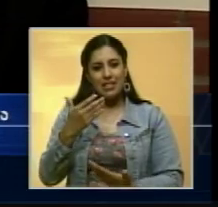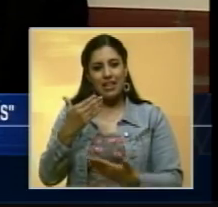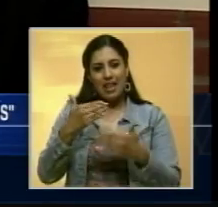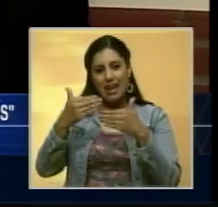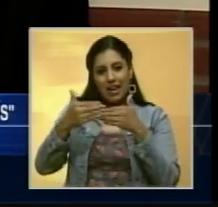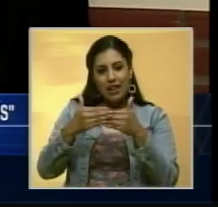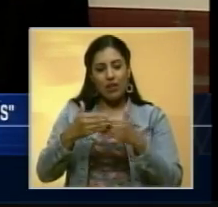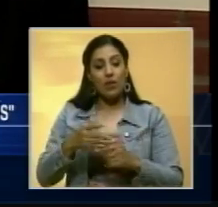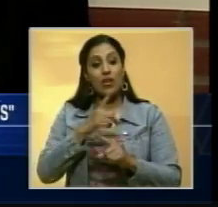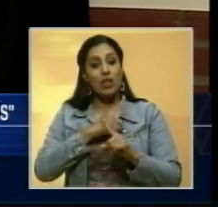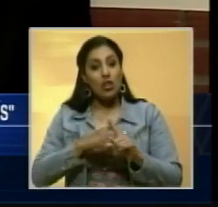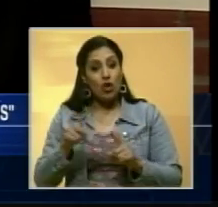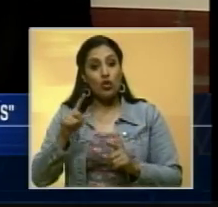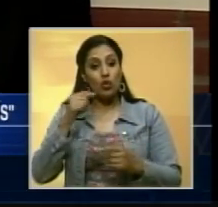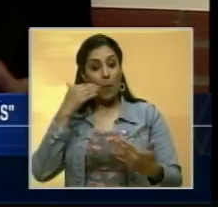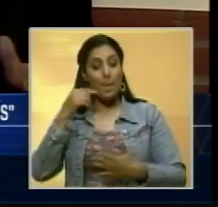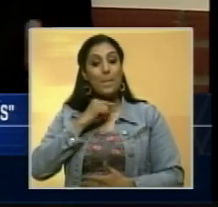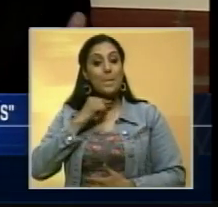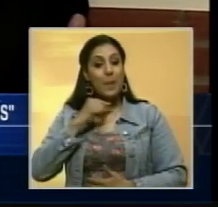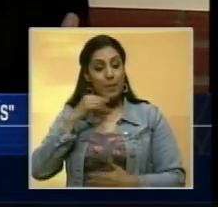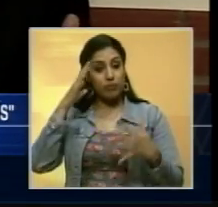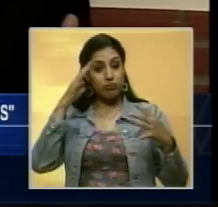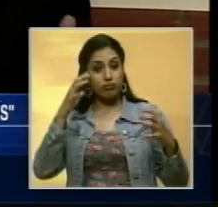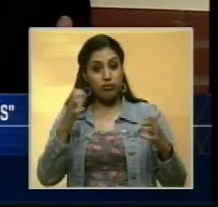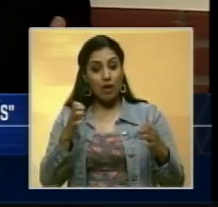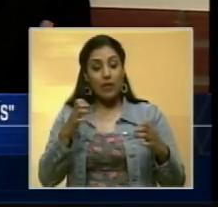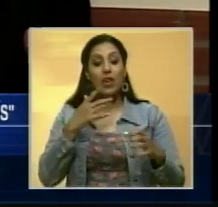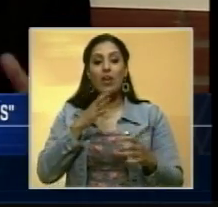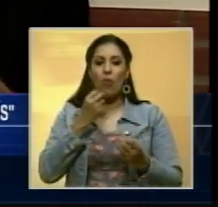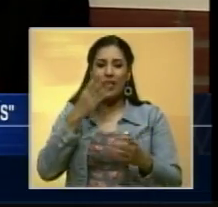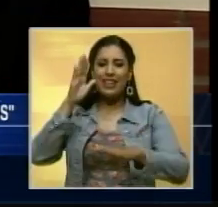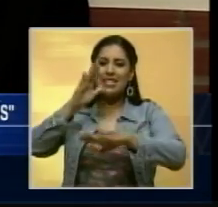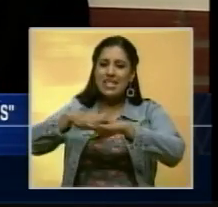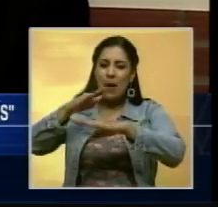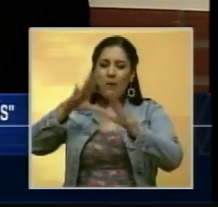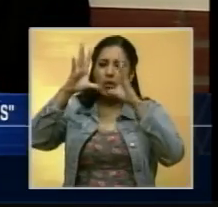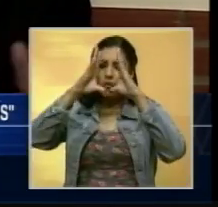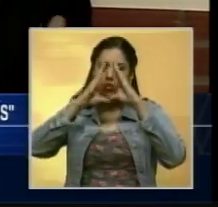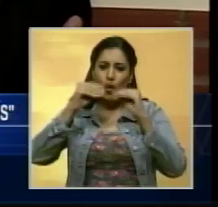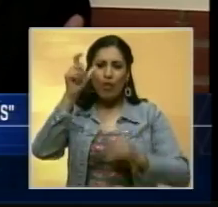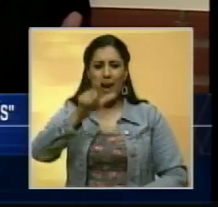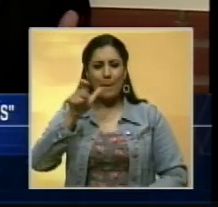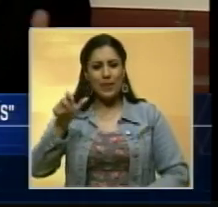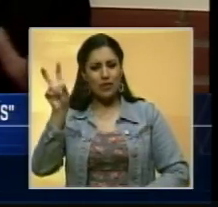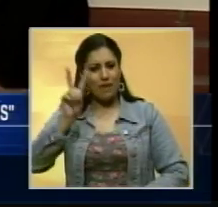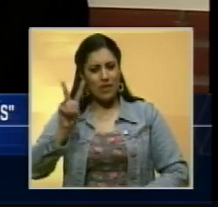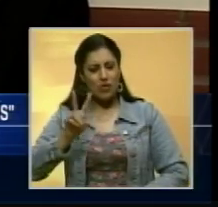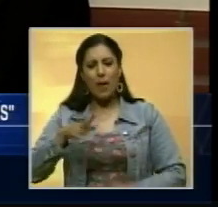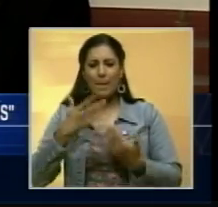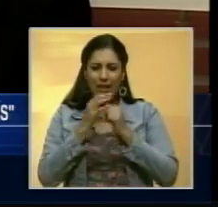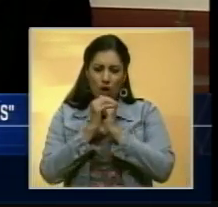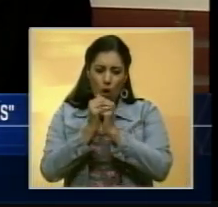lejos. Finalmente, el monseñor Jorge Aníbal Quintero le hizo un llamado a todos los venezolanos para orar y pedir por la